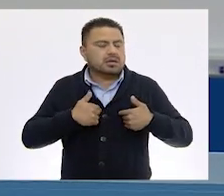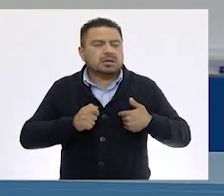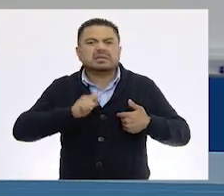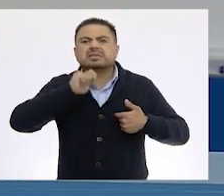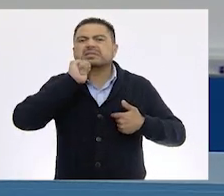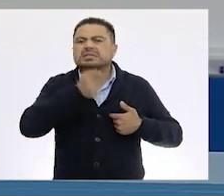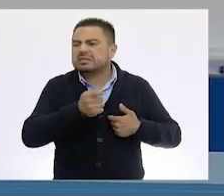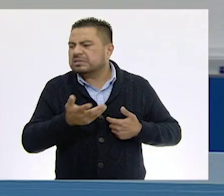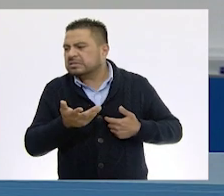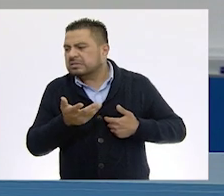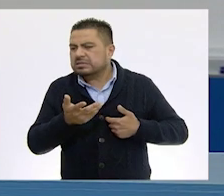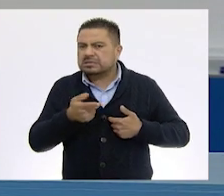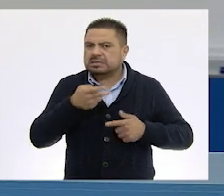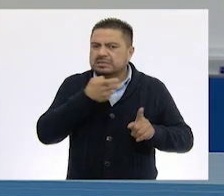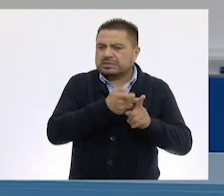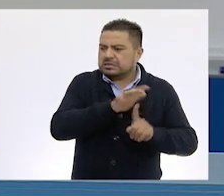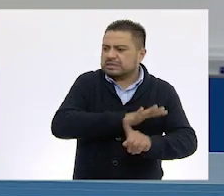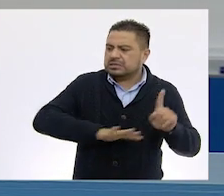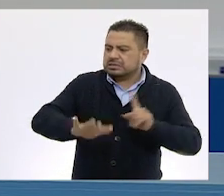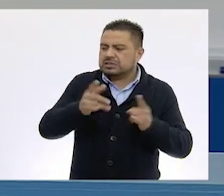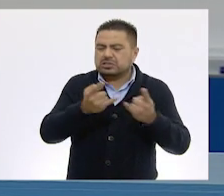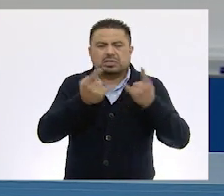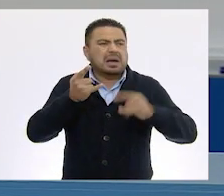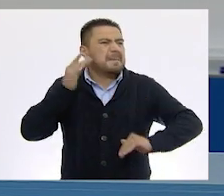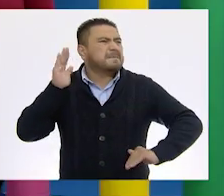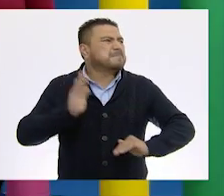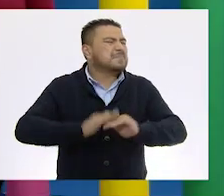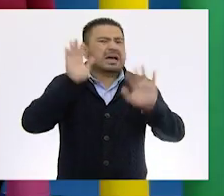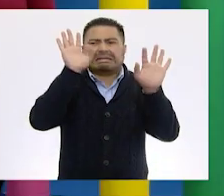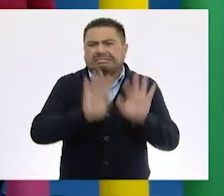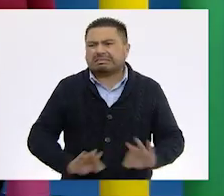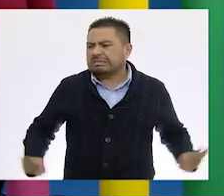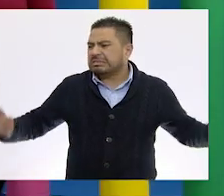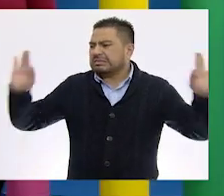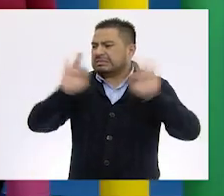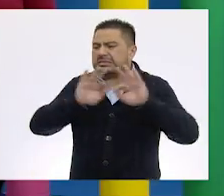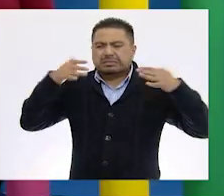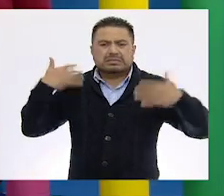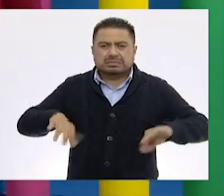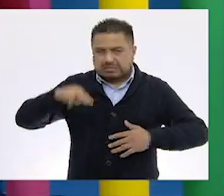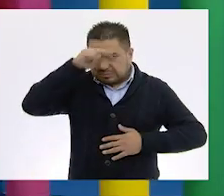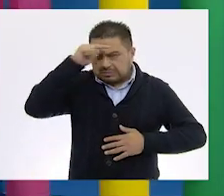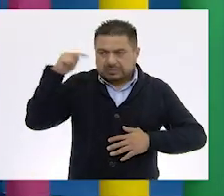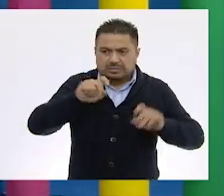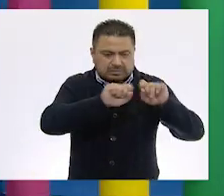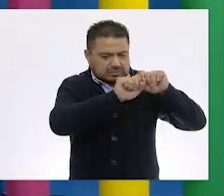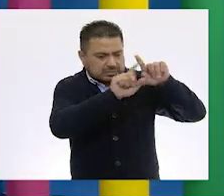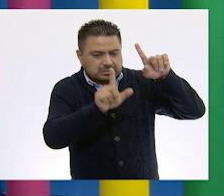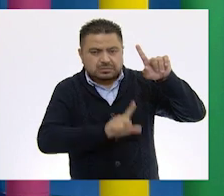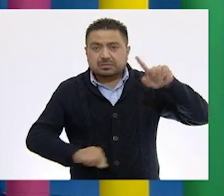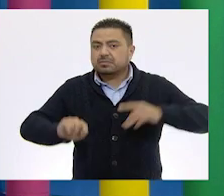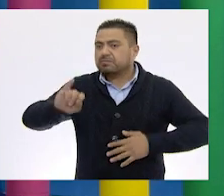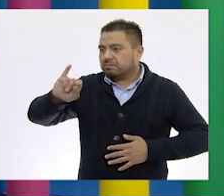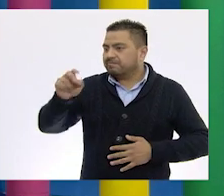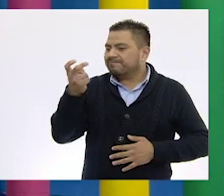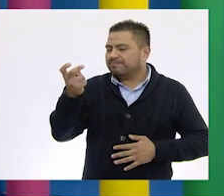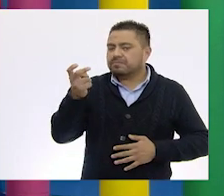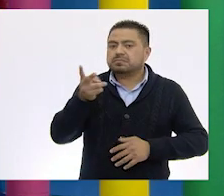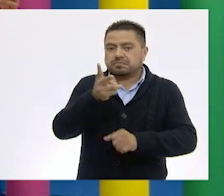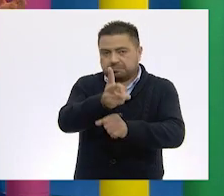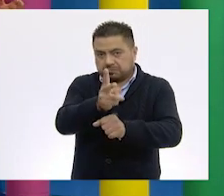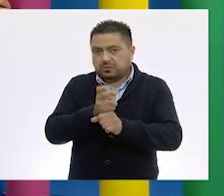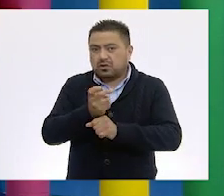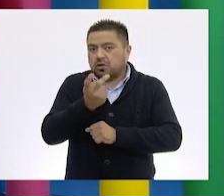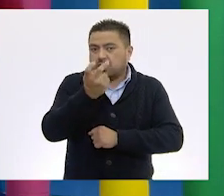es uno de los historiadores más importantes en México. Es correcto. Los invito